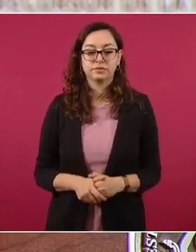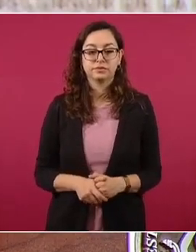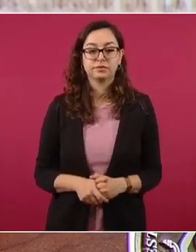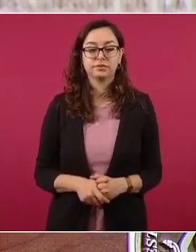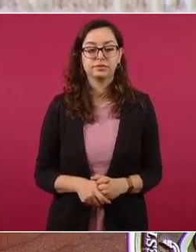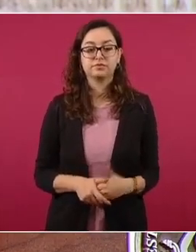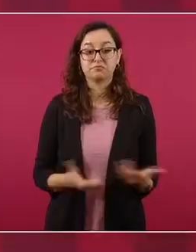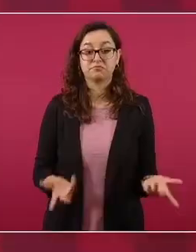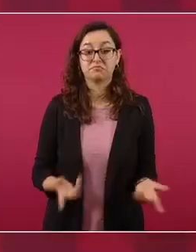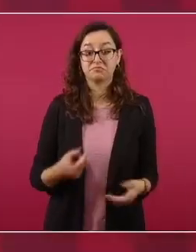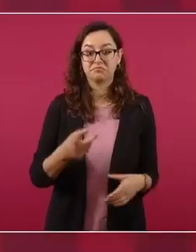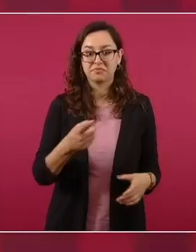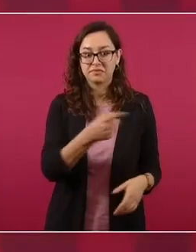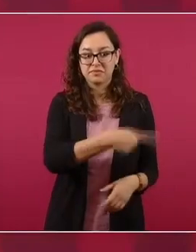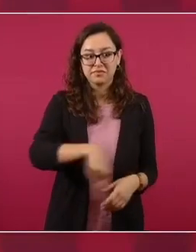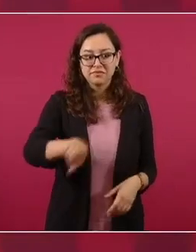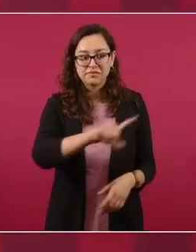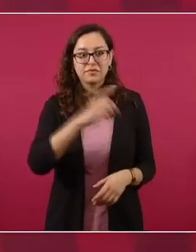regresar